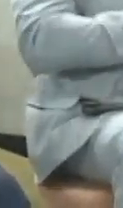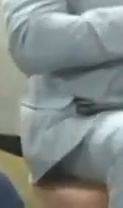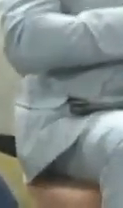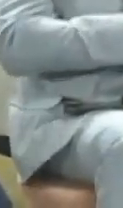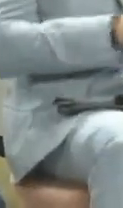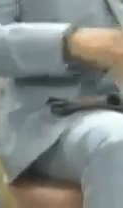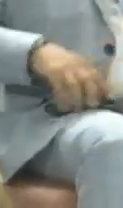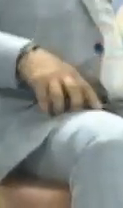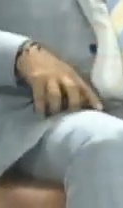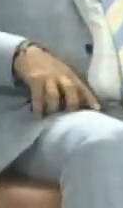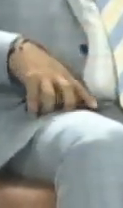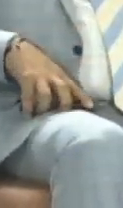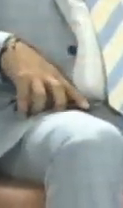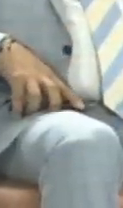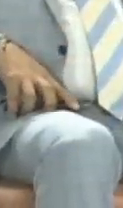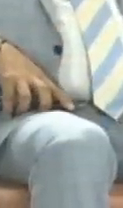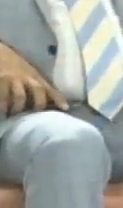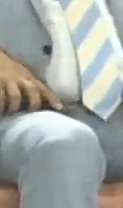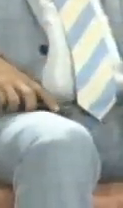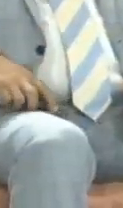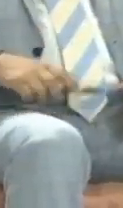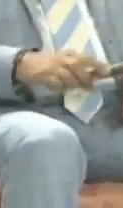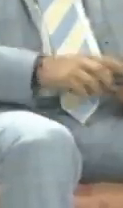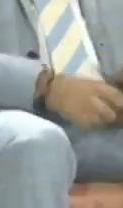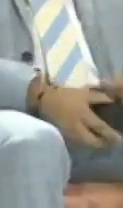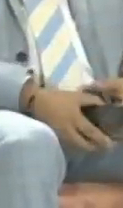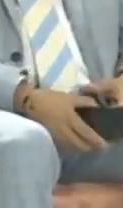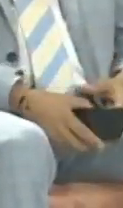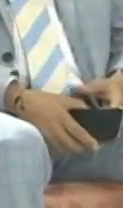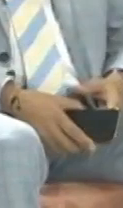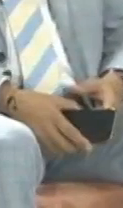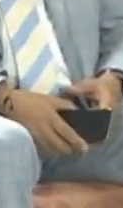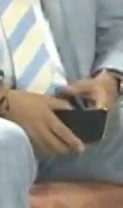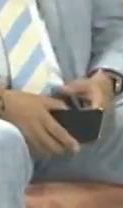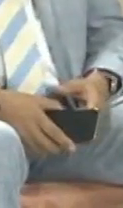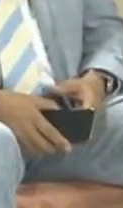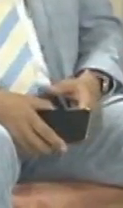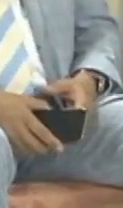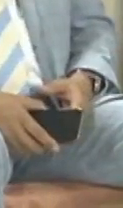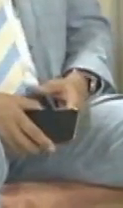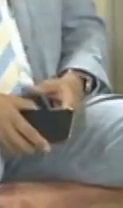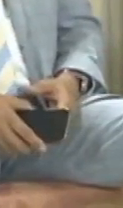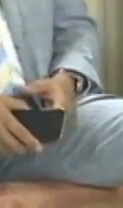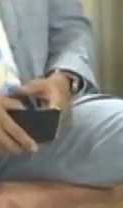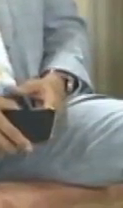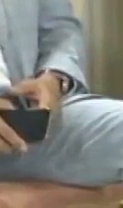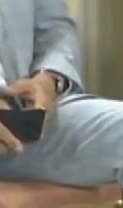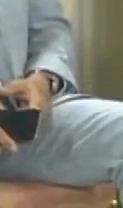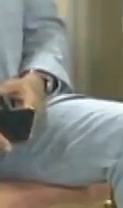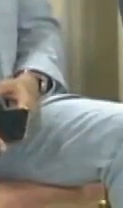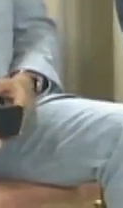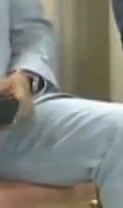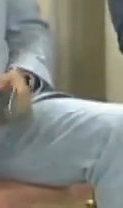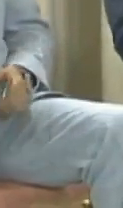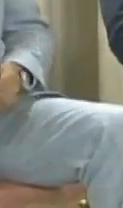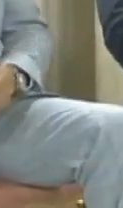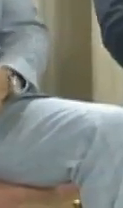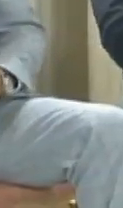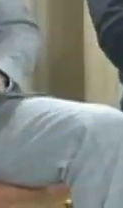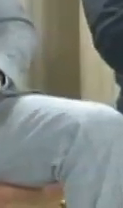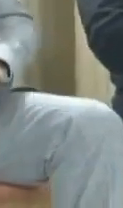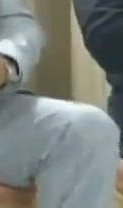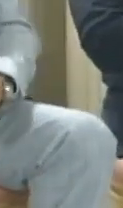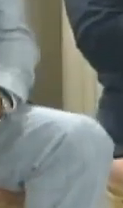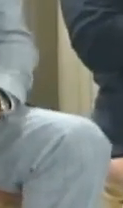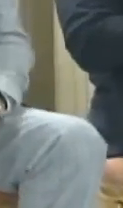áreas de trabajo a partir de este mapa de cooperación integral que comienza pues a dar sus frutos. Del ciudadano Nicolás